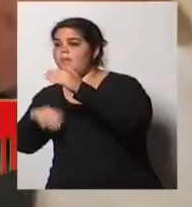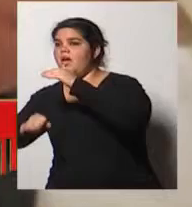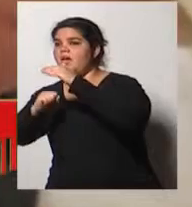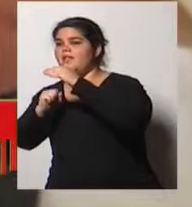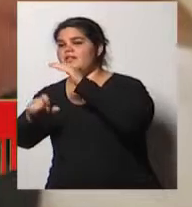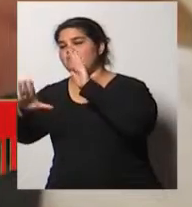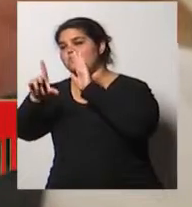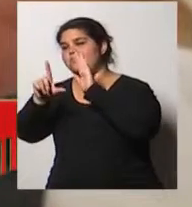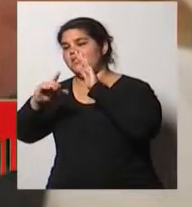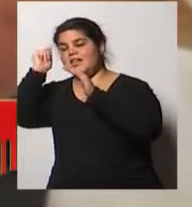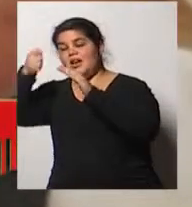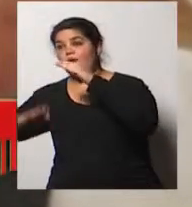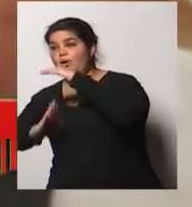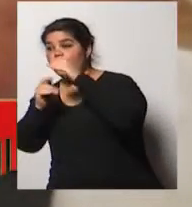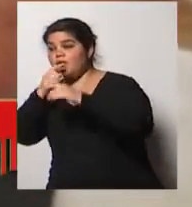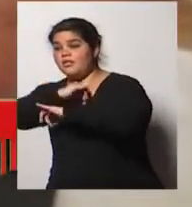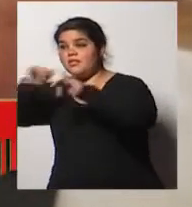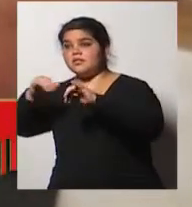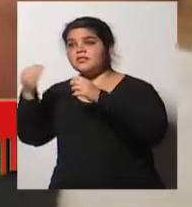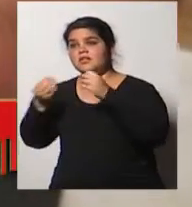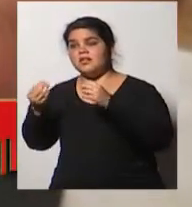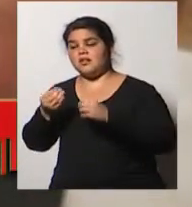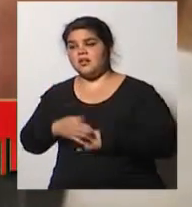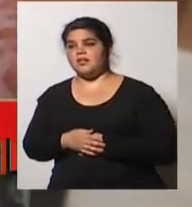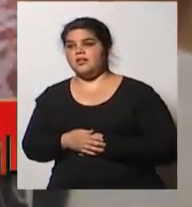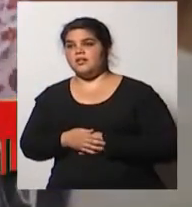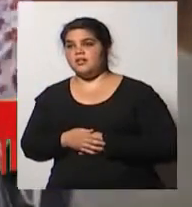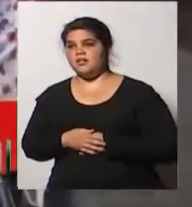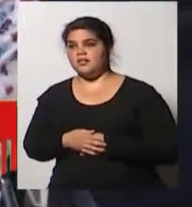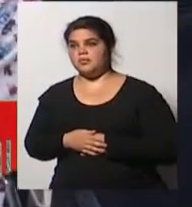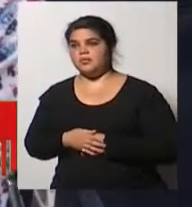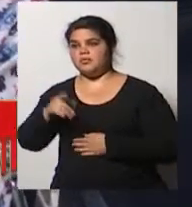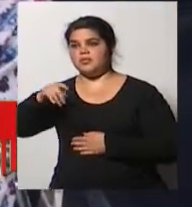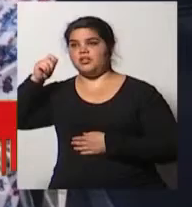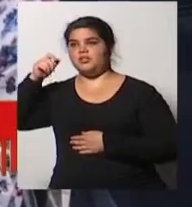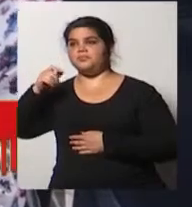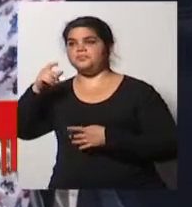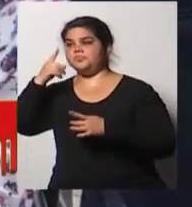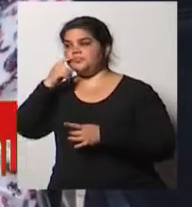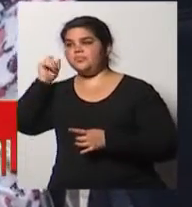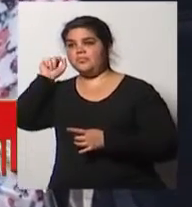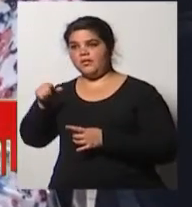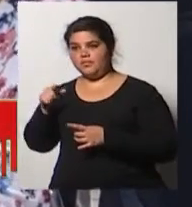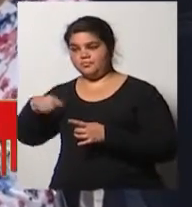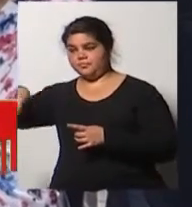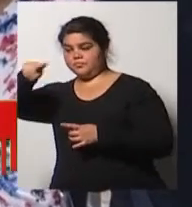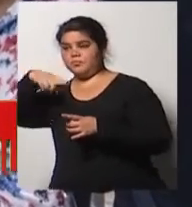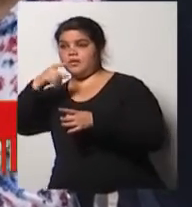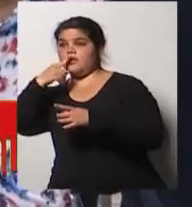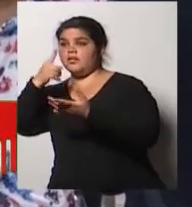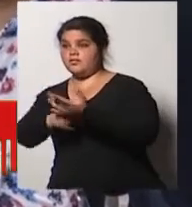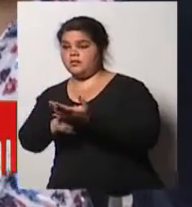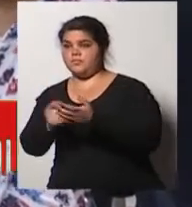las provincias litigan en forma originaria y directa ante la Corte Nacional. Bien. Sería otro de los